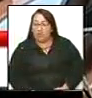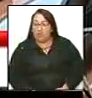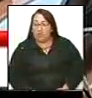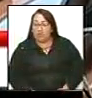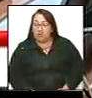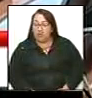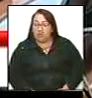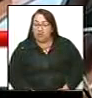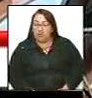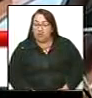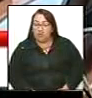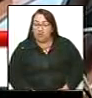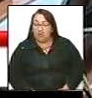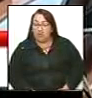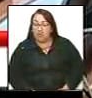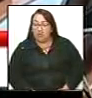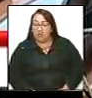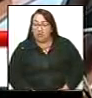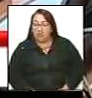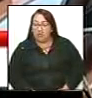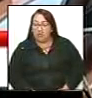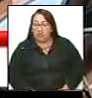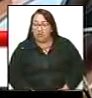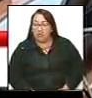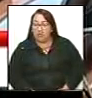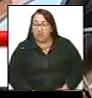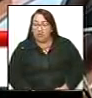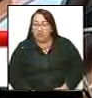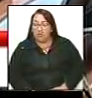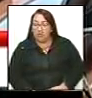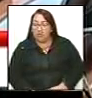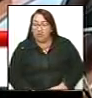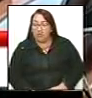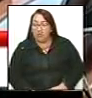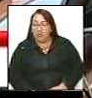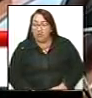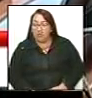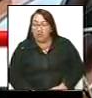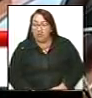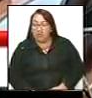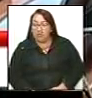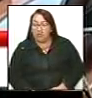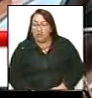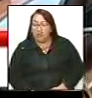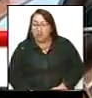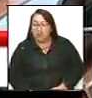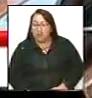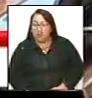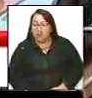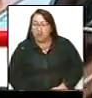en el tema la energía se ha reducido un campo solamente se ha segmentado